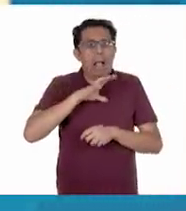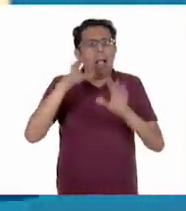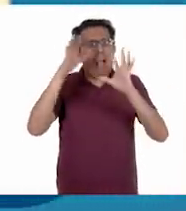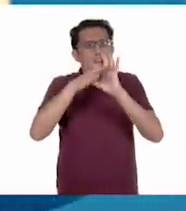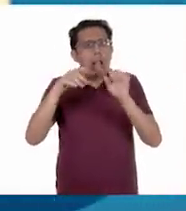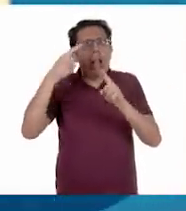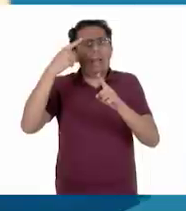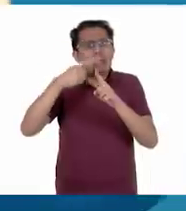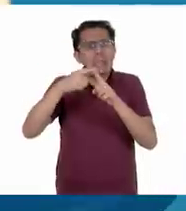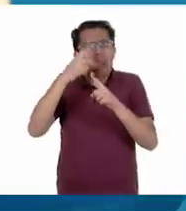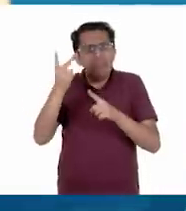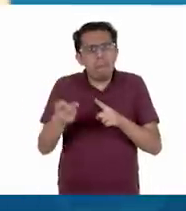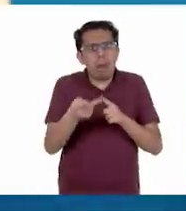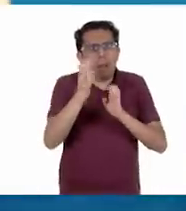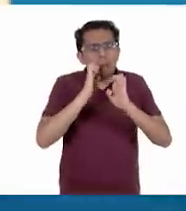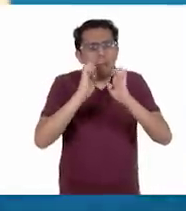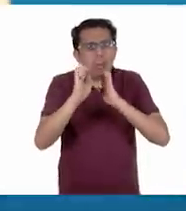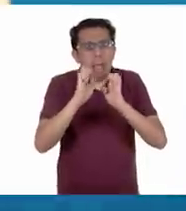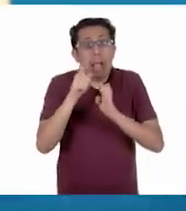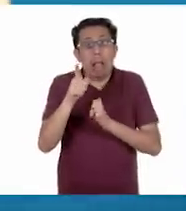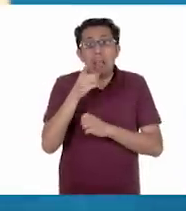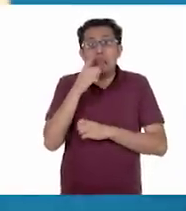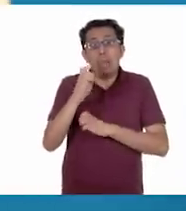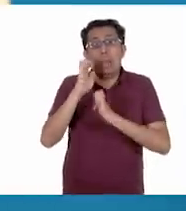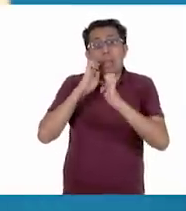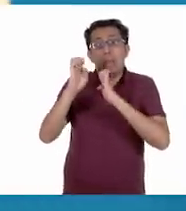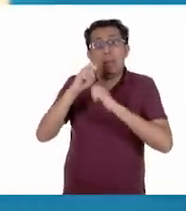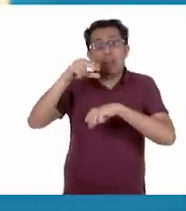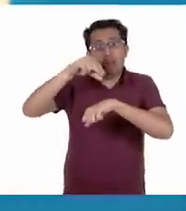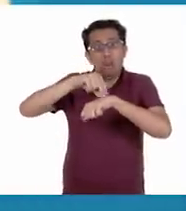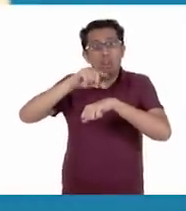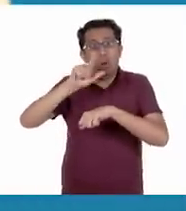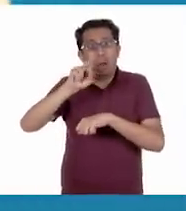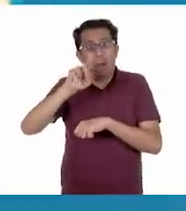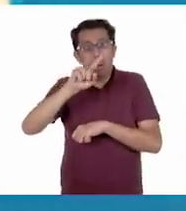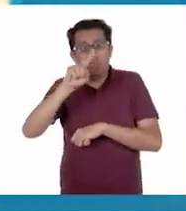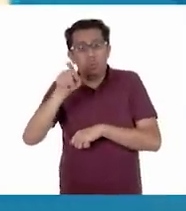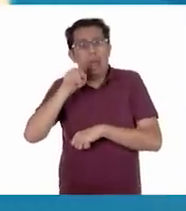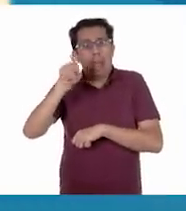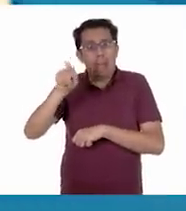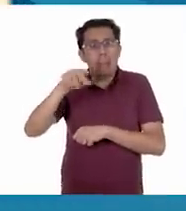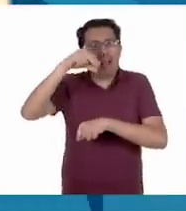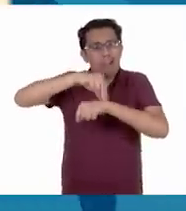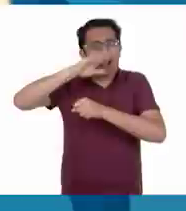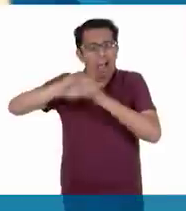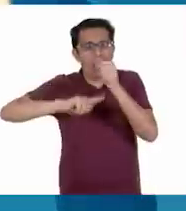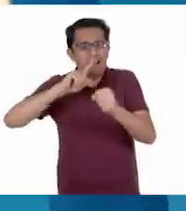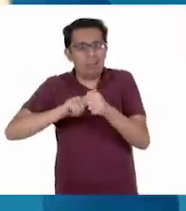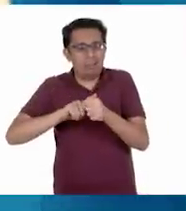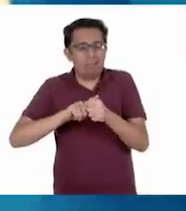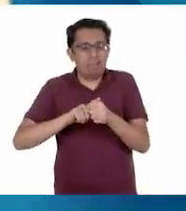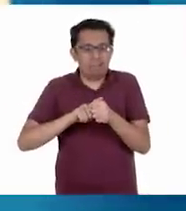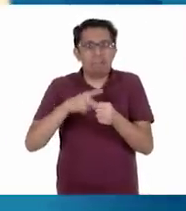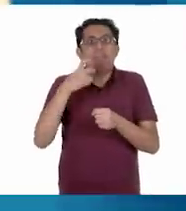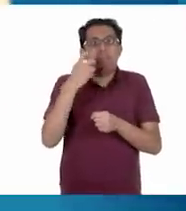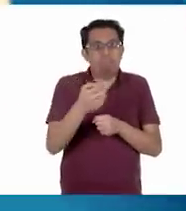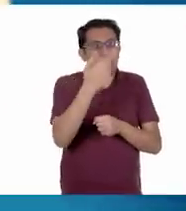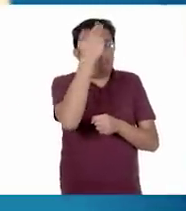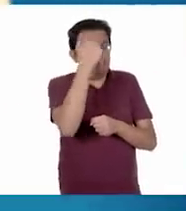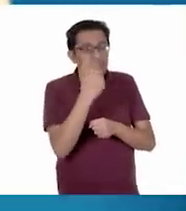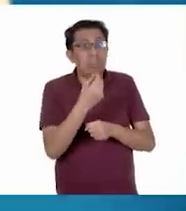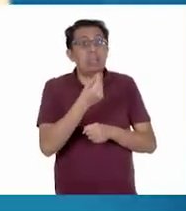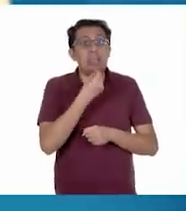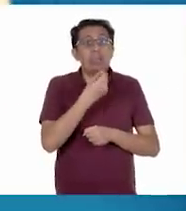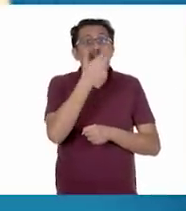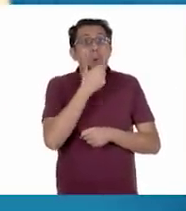entrevistó. Por ejemplo, aquí dice, entrevista a la doctora Luz Ramírez, veterinaria. Así es, Juan Carlos. Niñas